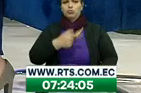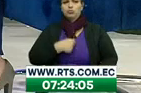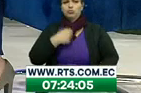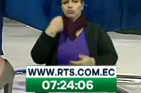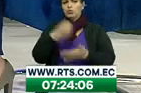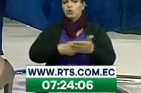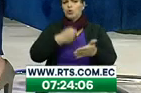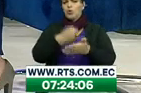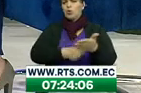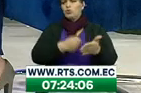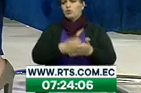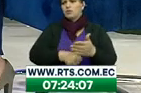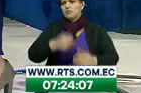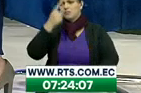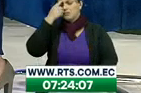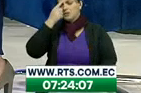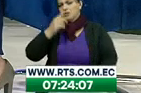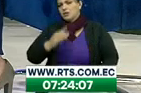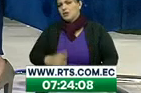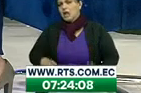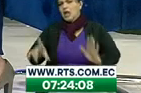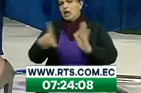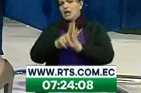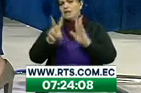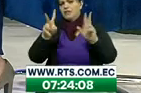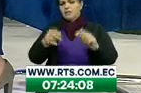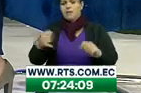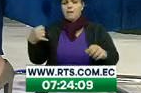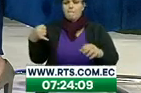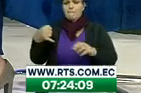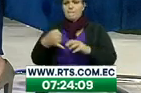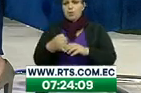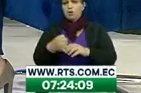de violación? ¿Qué dice Guillermo Lasso? Yo he sido muy claro a